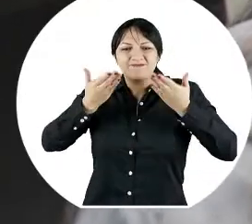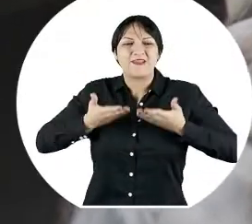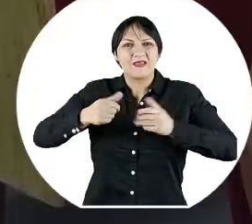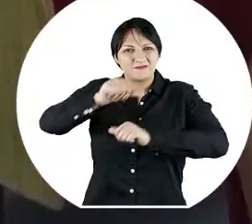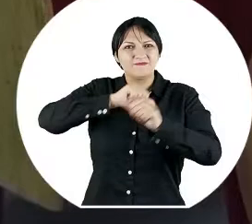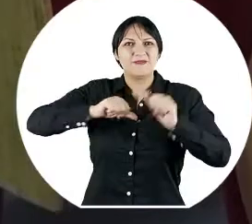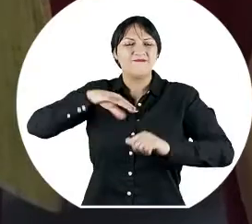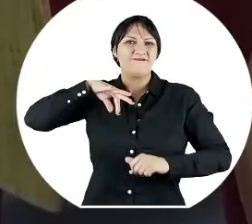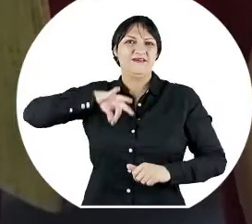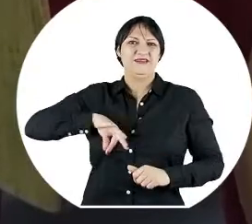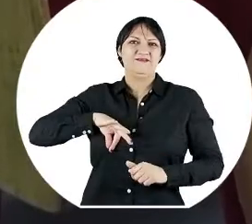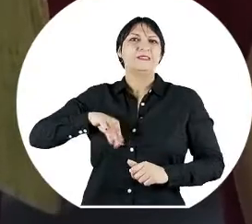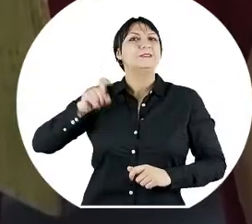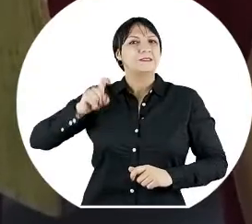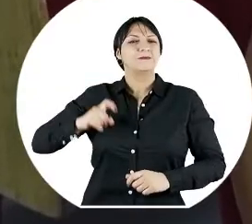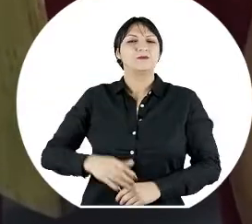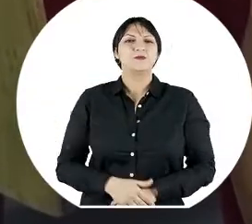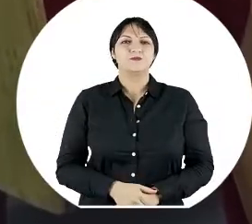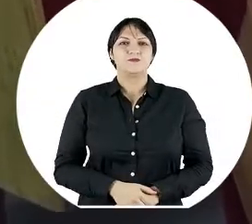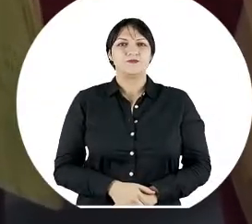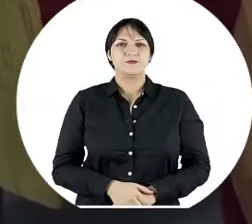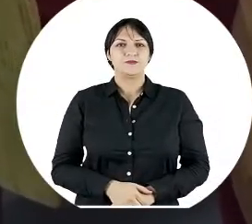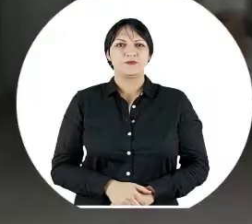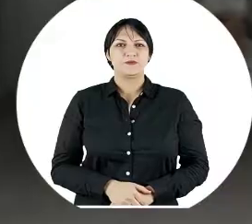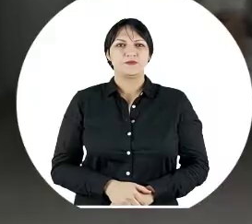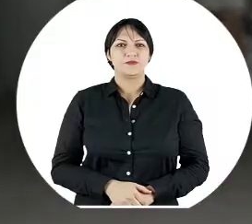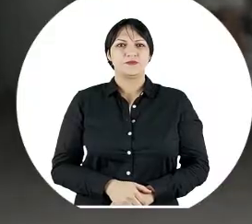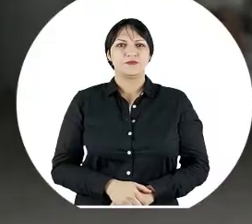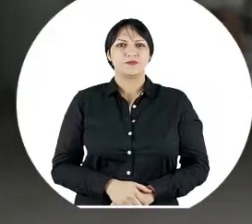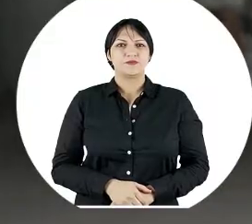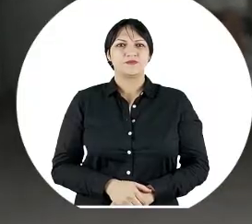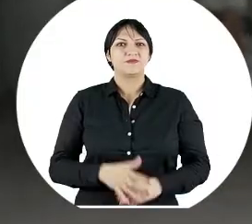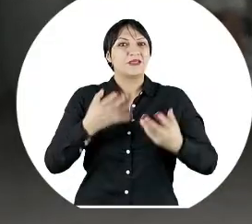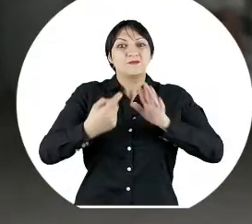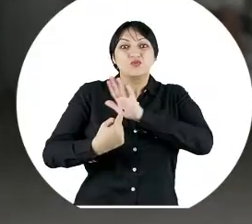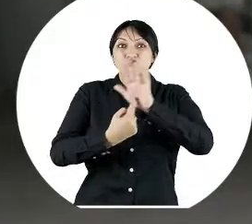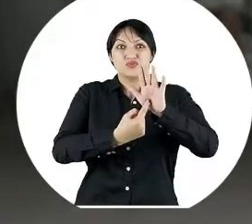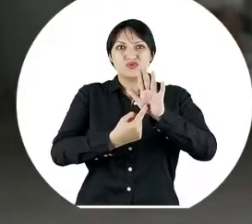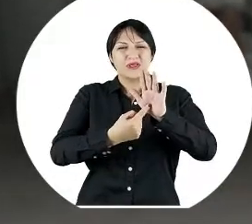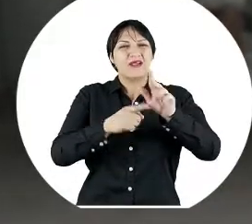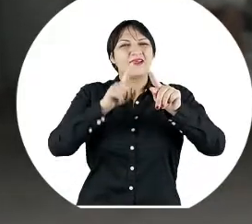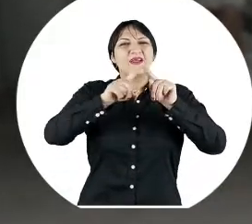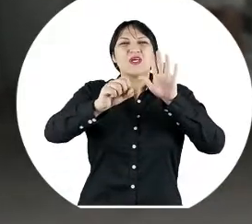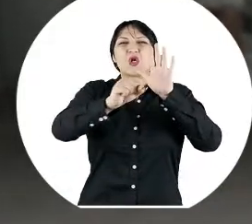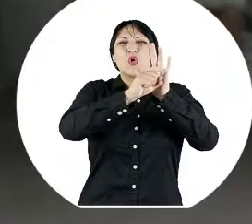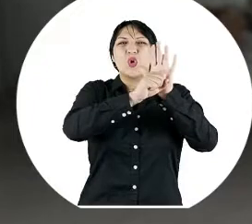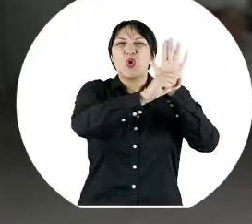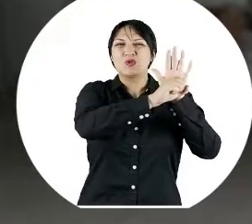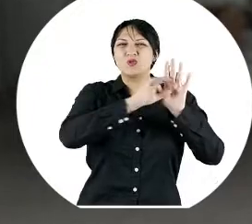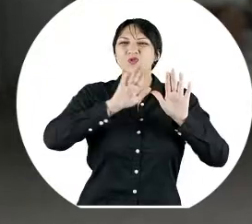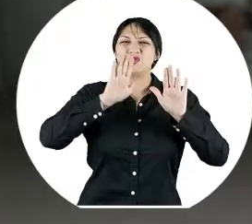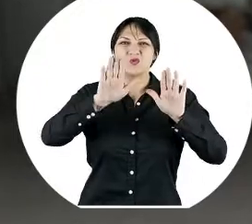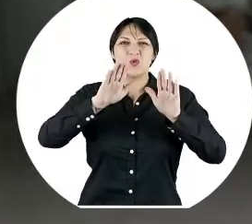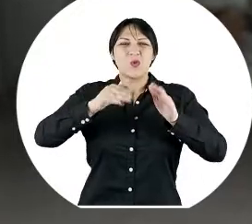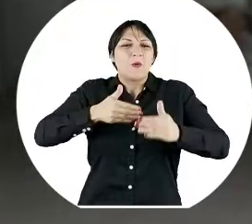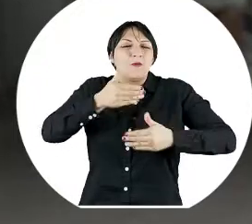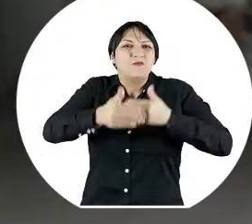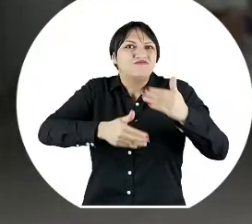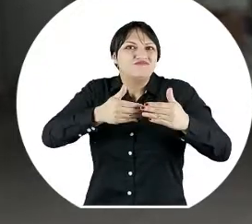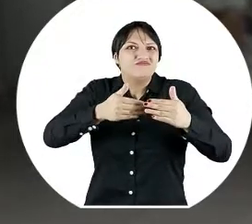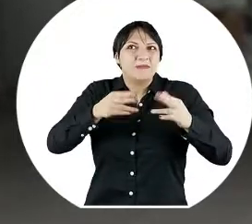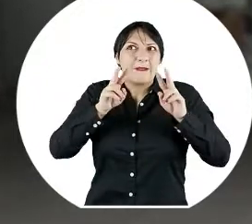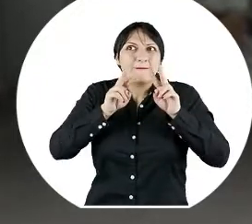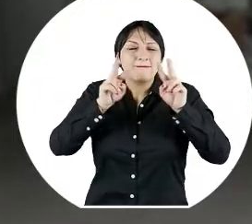apoyo que las mujeres requerimos. Un evento protocolario de entrega de los distintivos que hacen parte de un proceso que